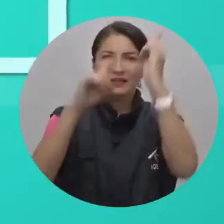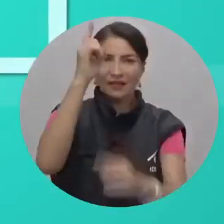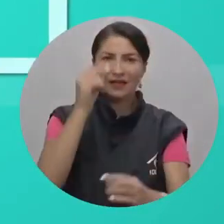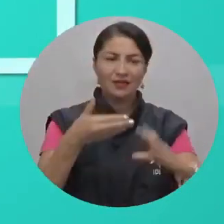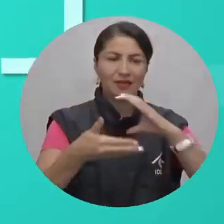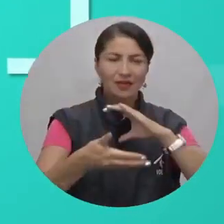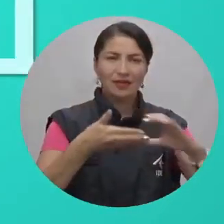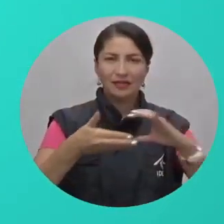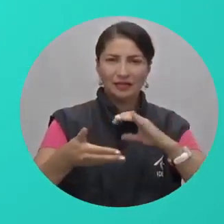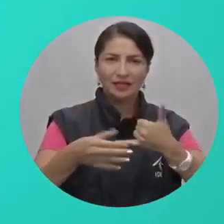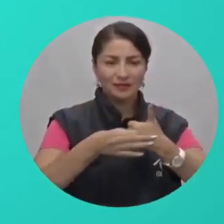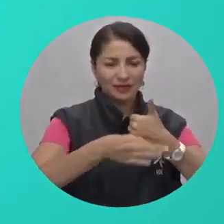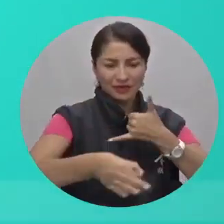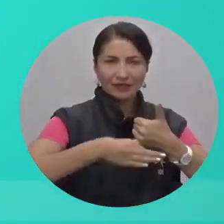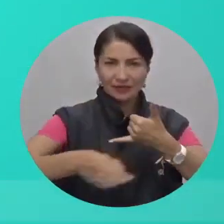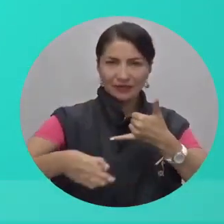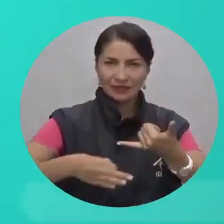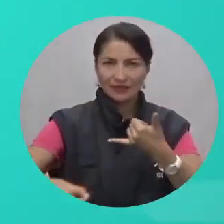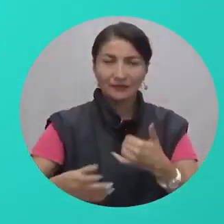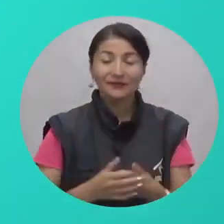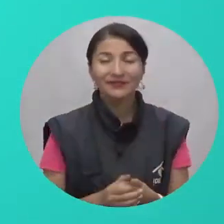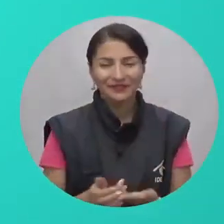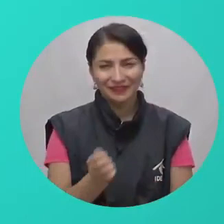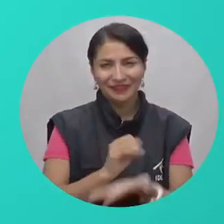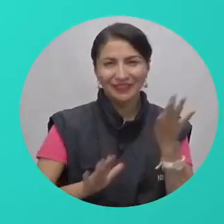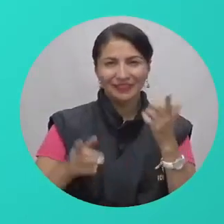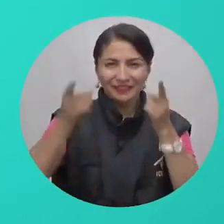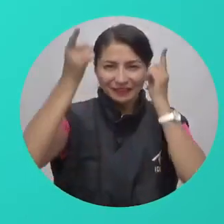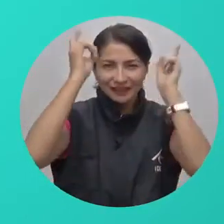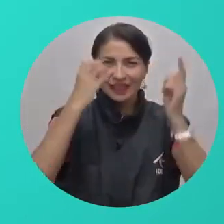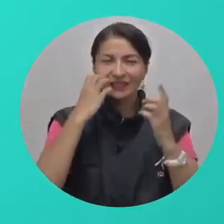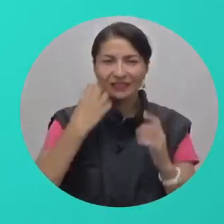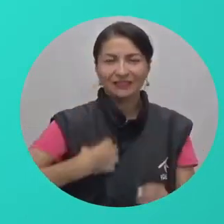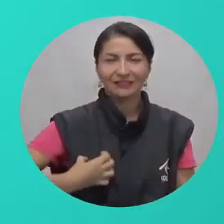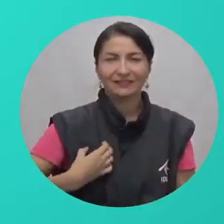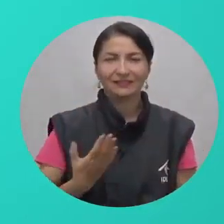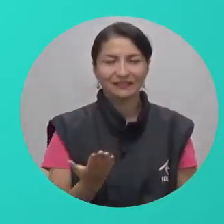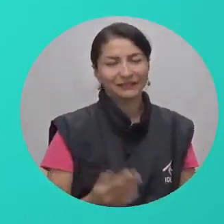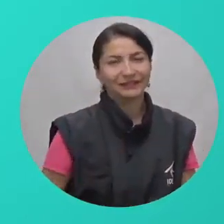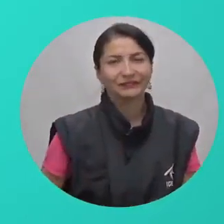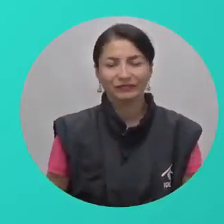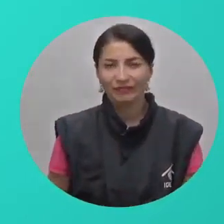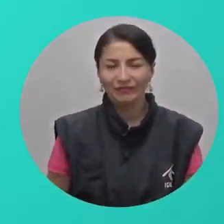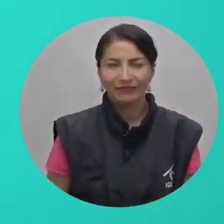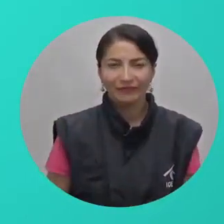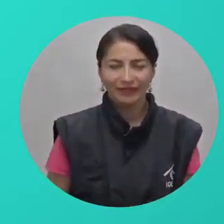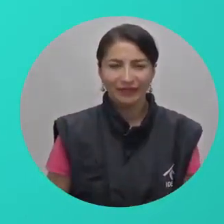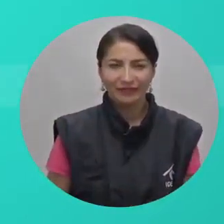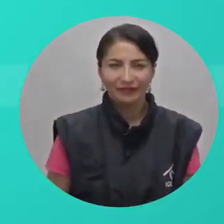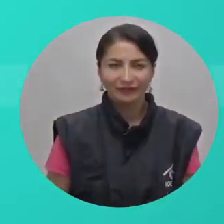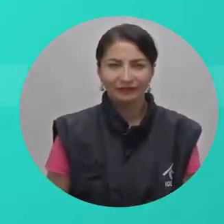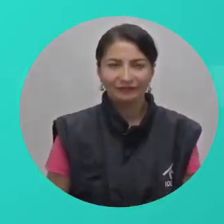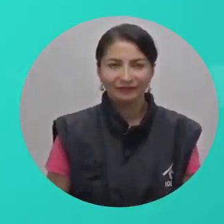rayos, pronósticos y alertas a nivel municipal. Disponible gratis para iOS y Android.